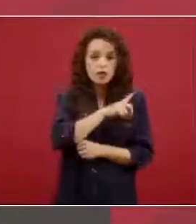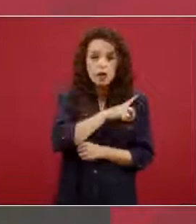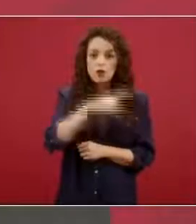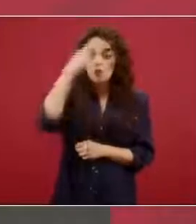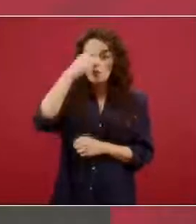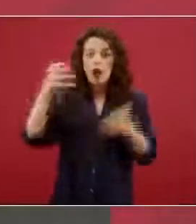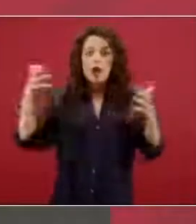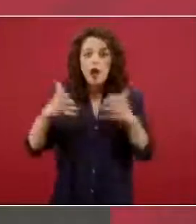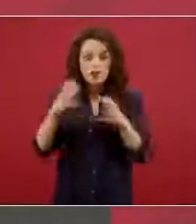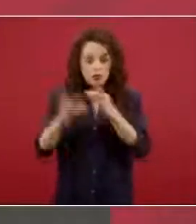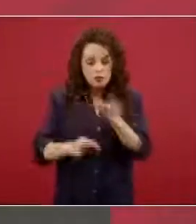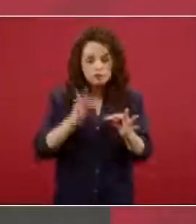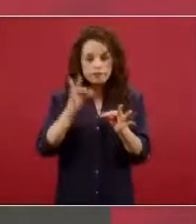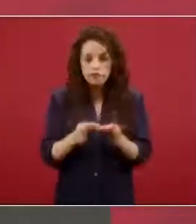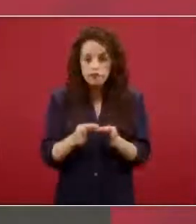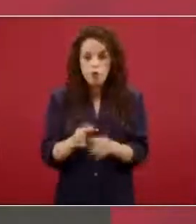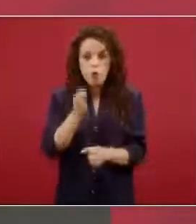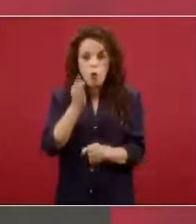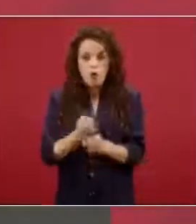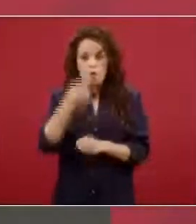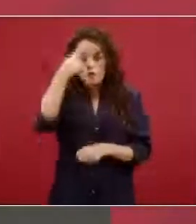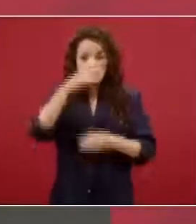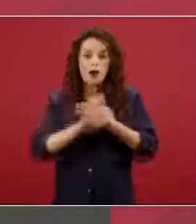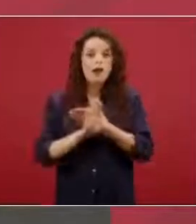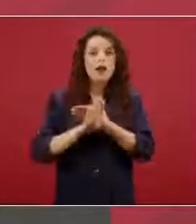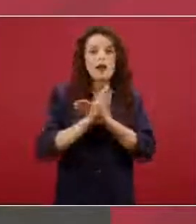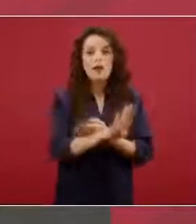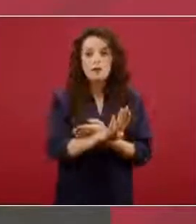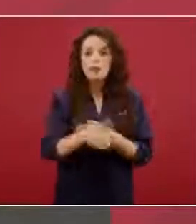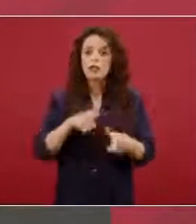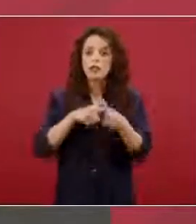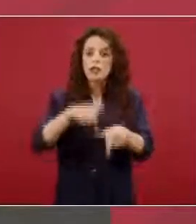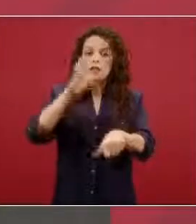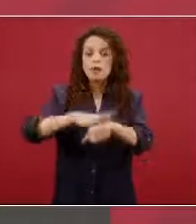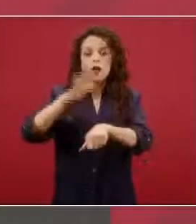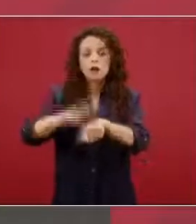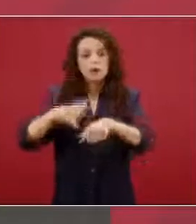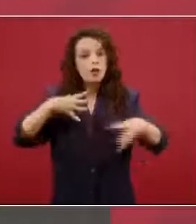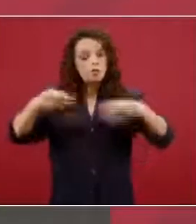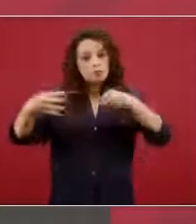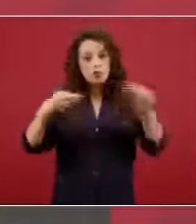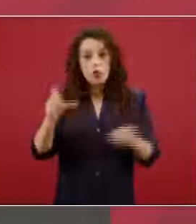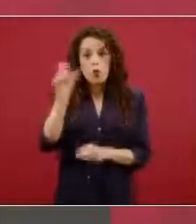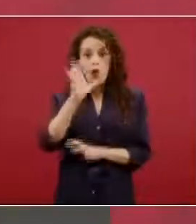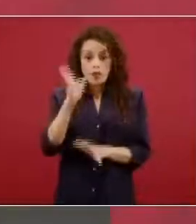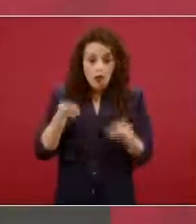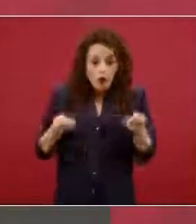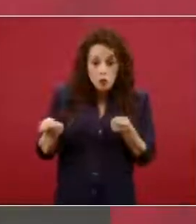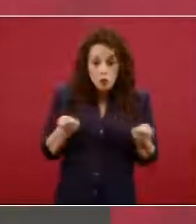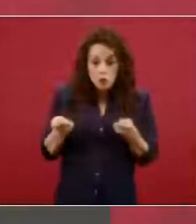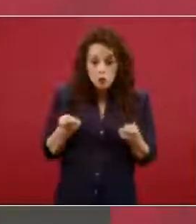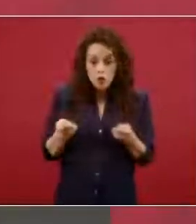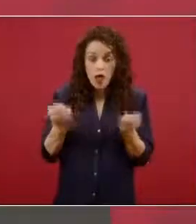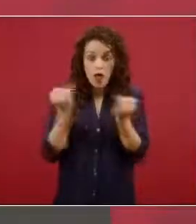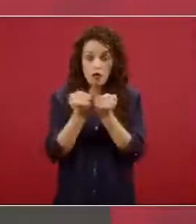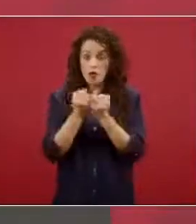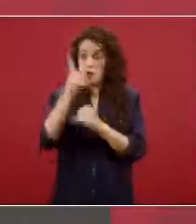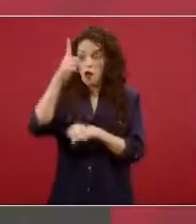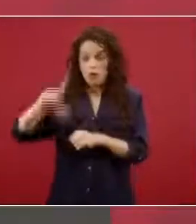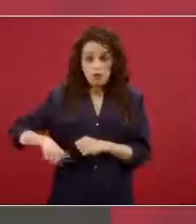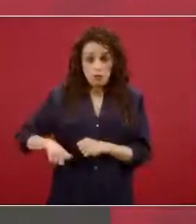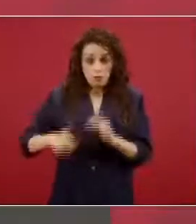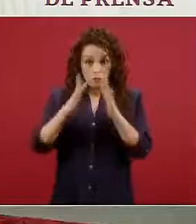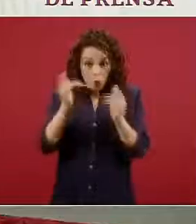oportunamente para contener la transmisión. Y una vez contenida o reducida la transmisión, tal como lo está haciendo el gobierno francés en